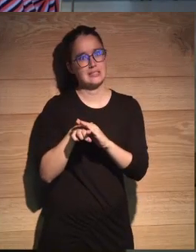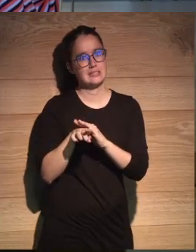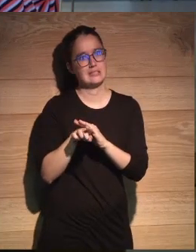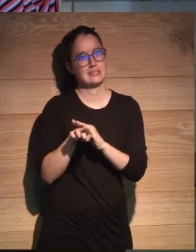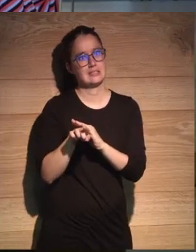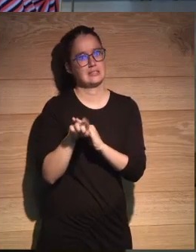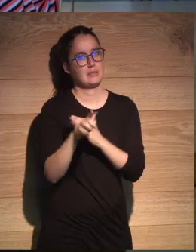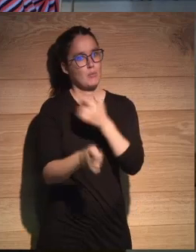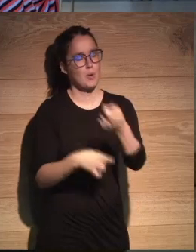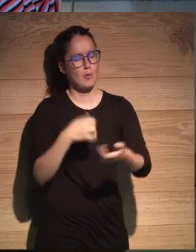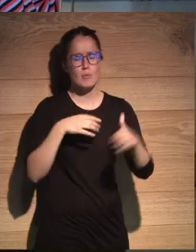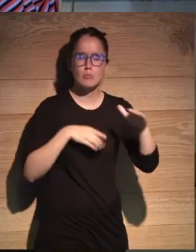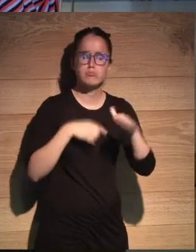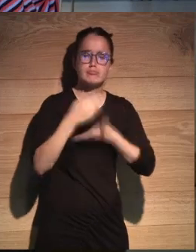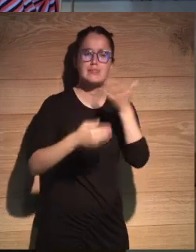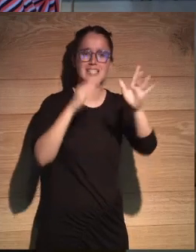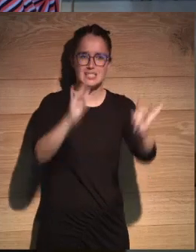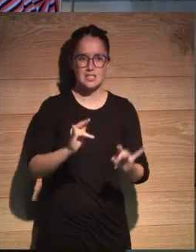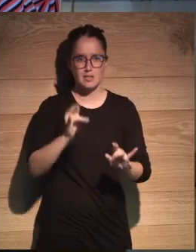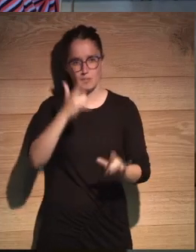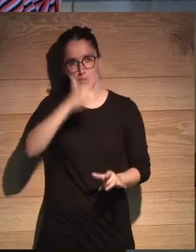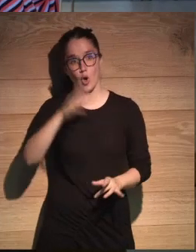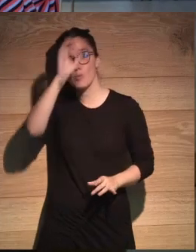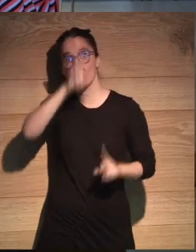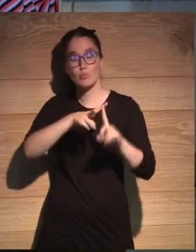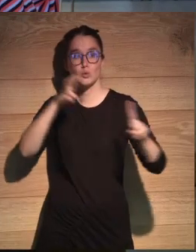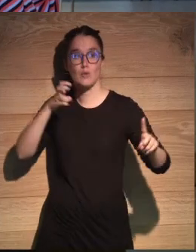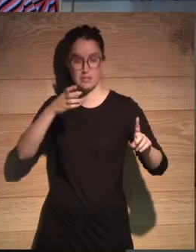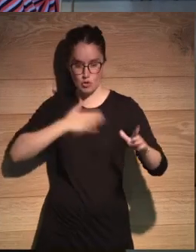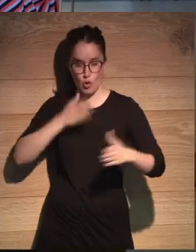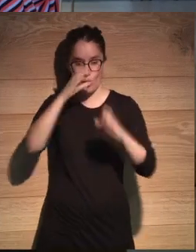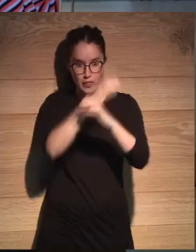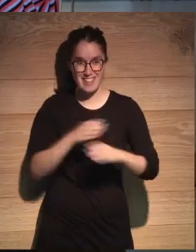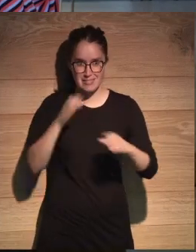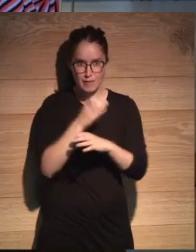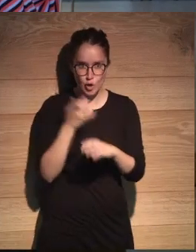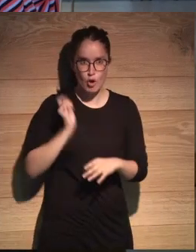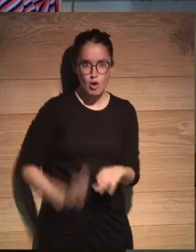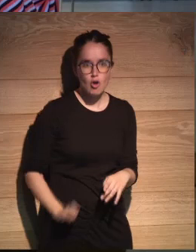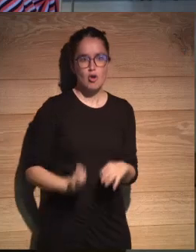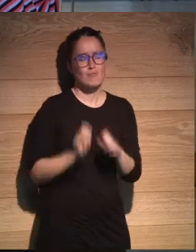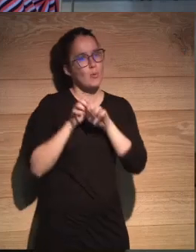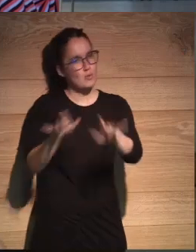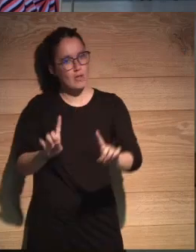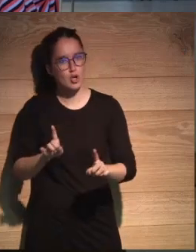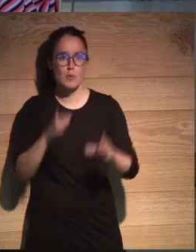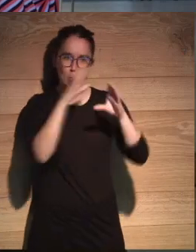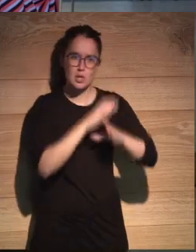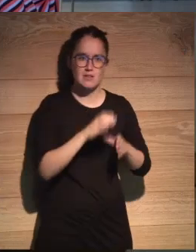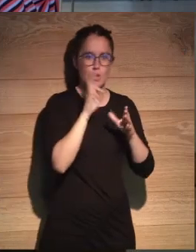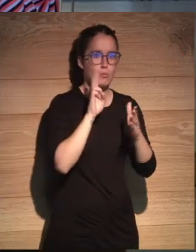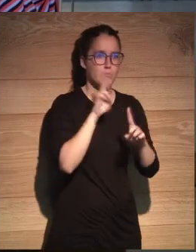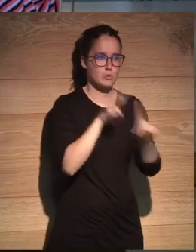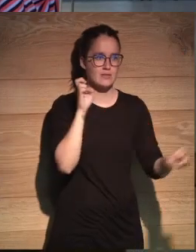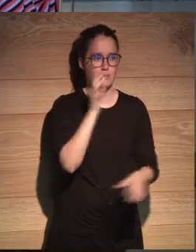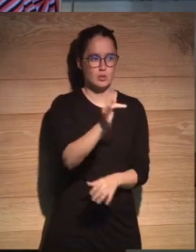a poco, pero sí que se va avanzando. Yo sí tengo una visión, como científico, no como divulgador, sí que tengo una visión relativamente positiva.